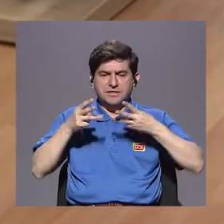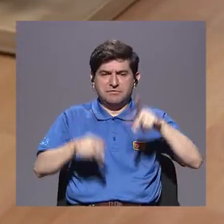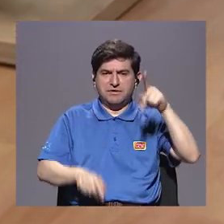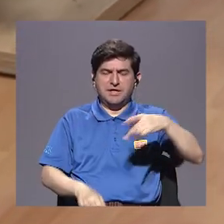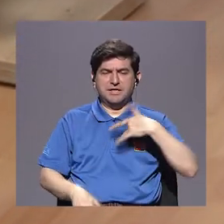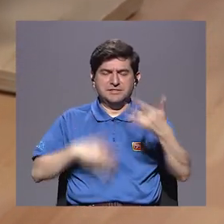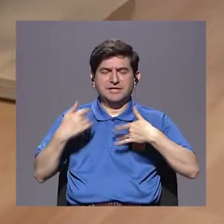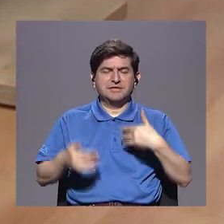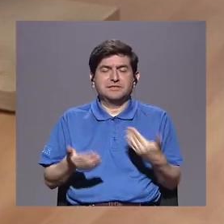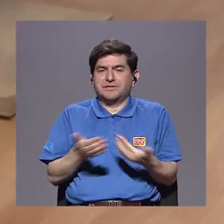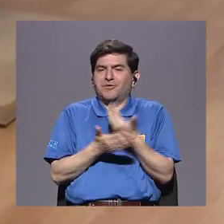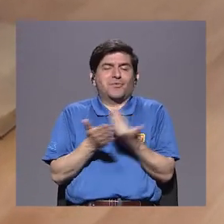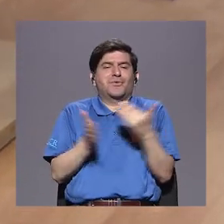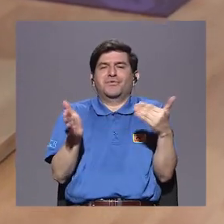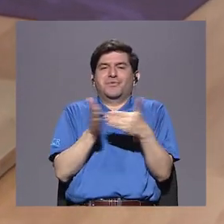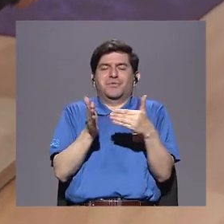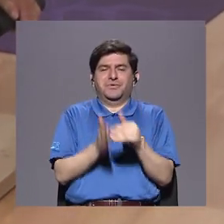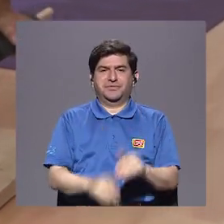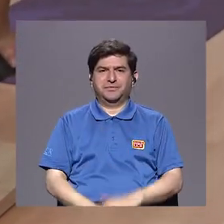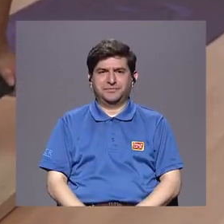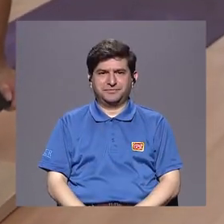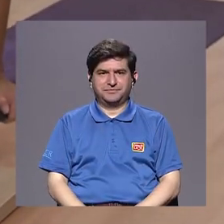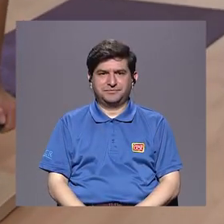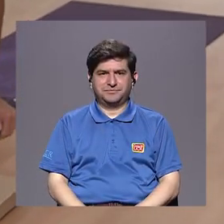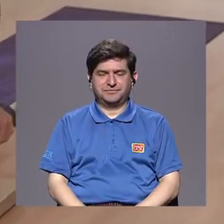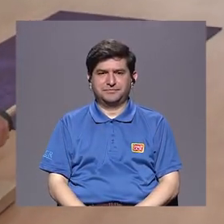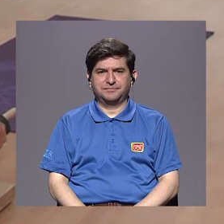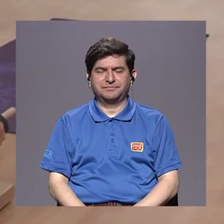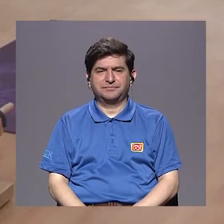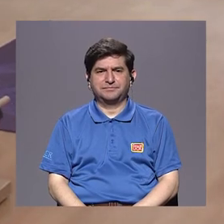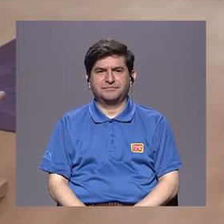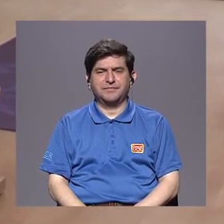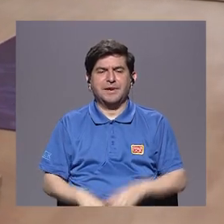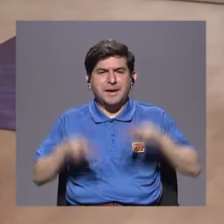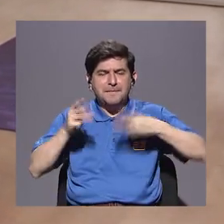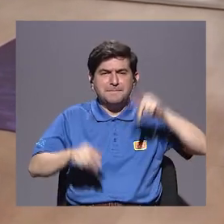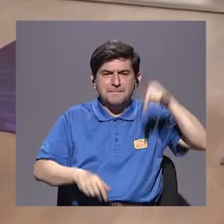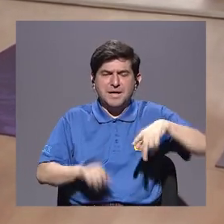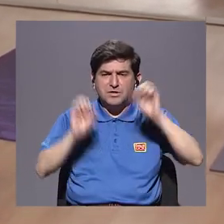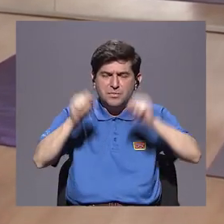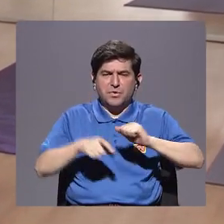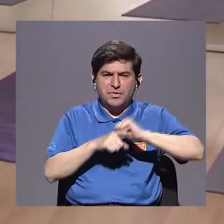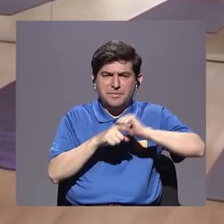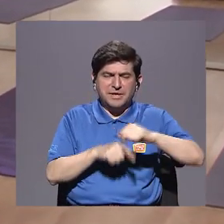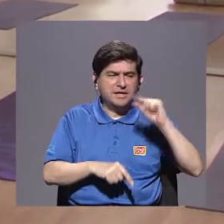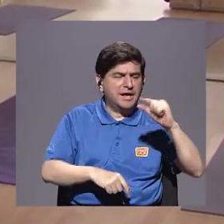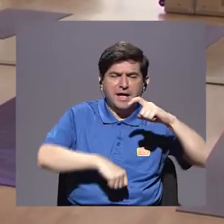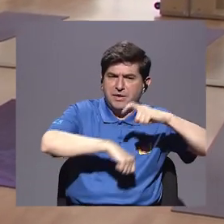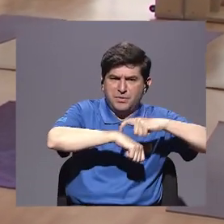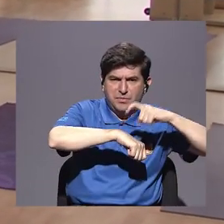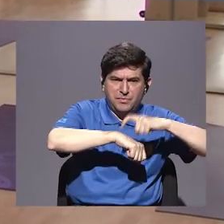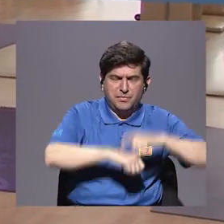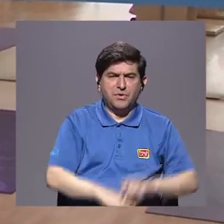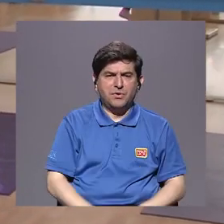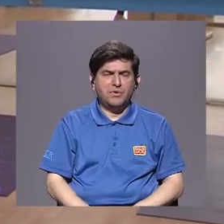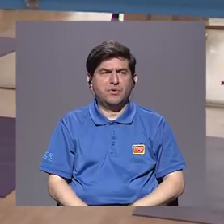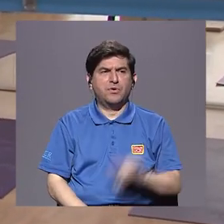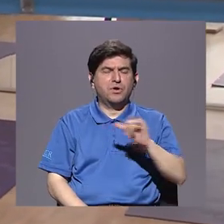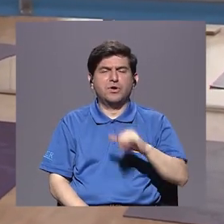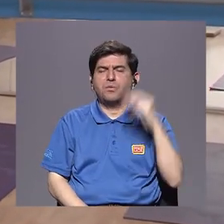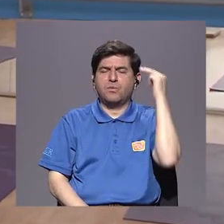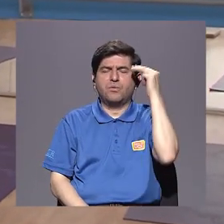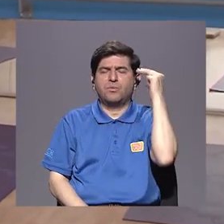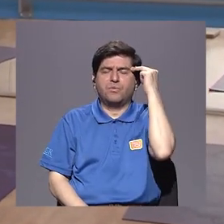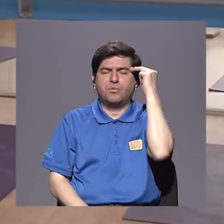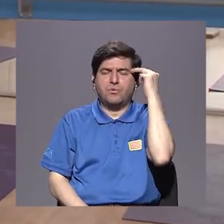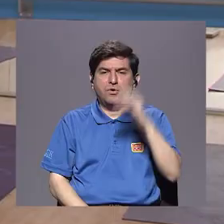se sienta renovado. Natalia, ¿el de Pilates se puede practicar por tiempos cortos, digamos, como una